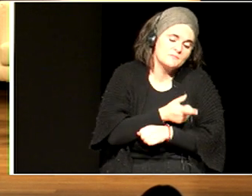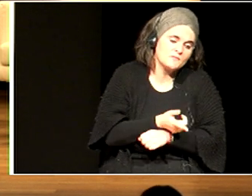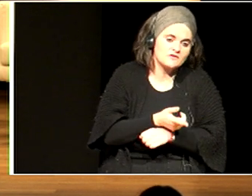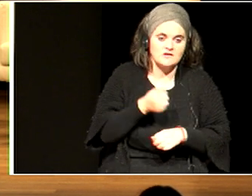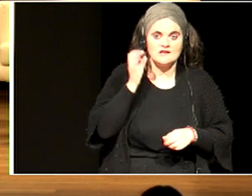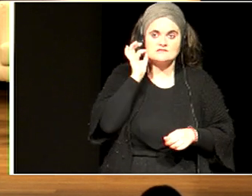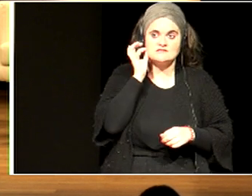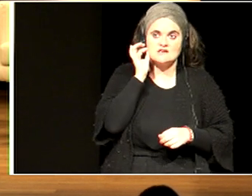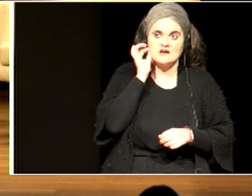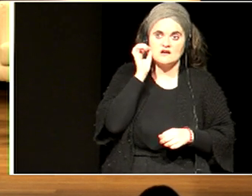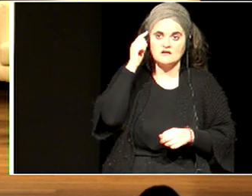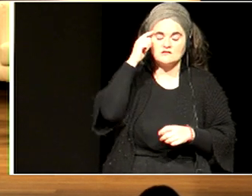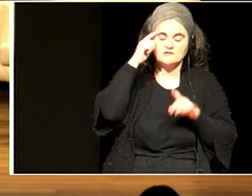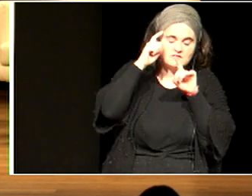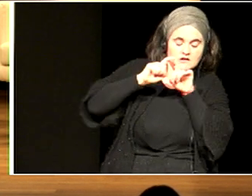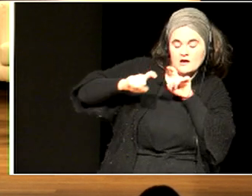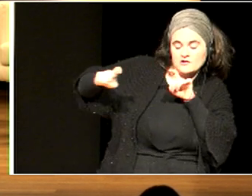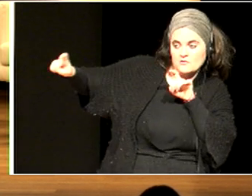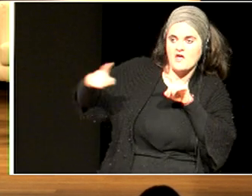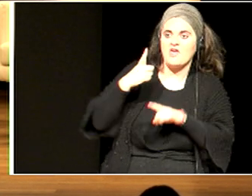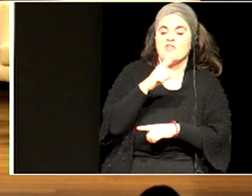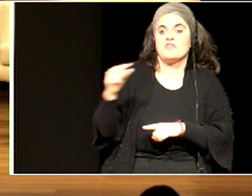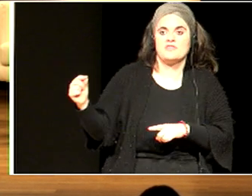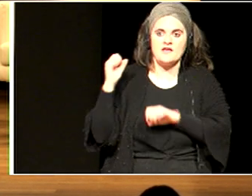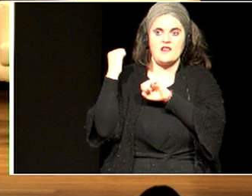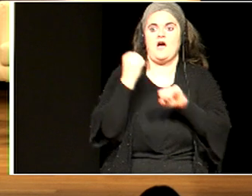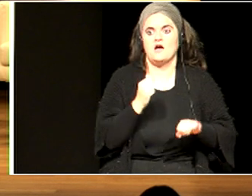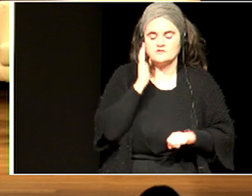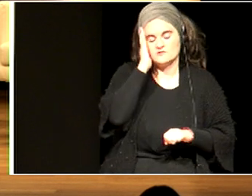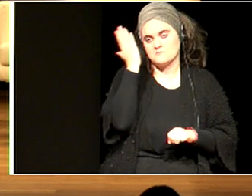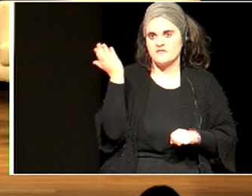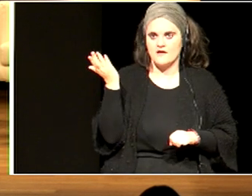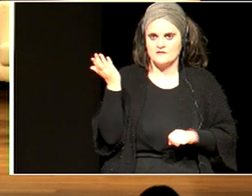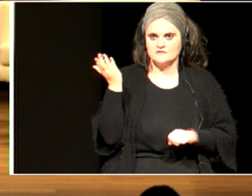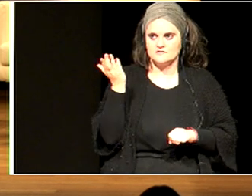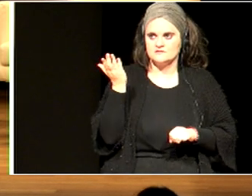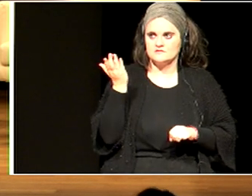coma cien años dormía parte del sistema educativo como bueno